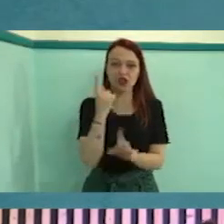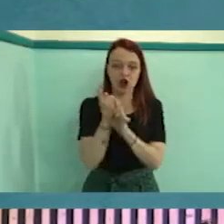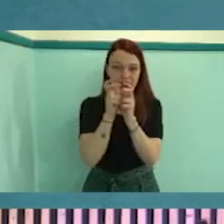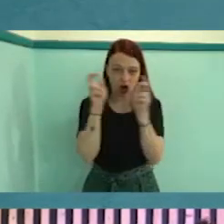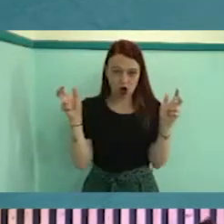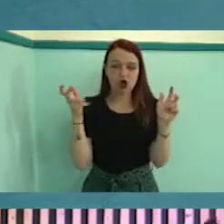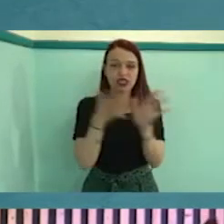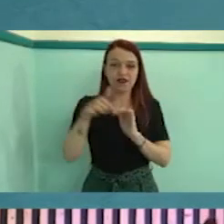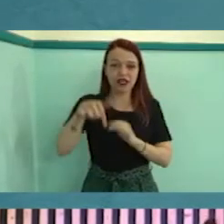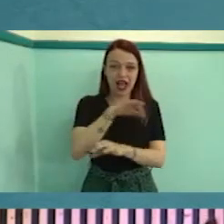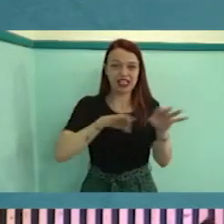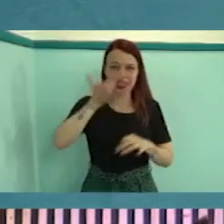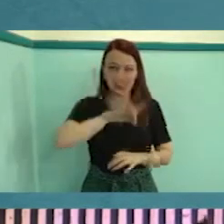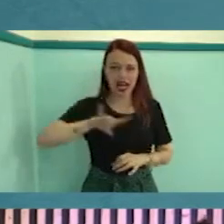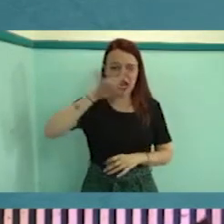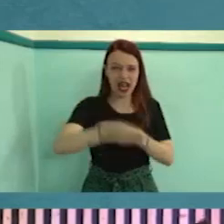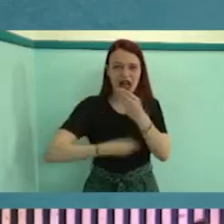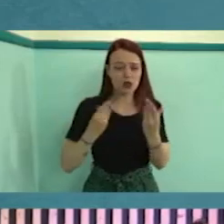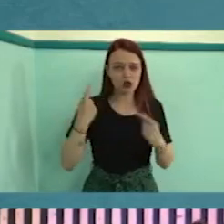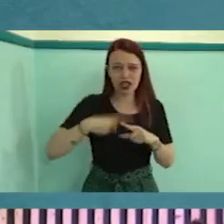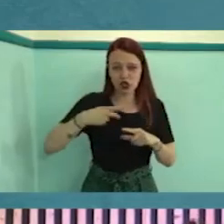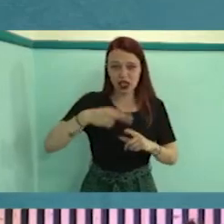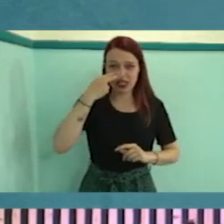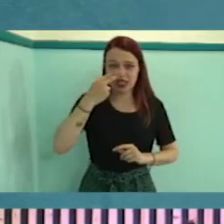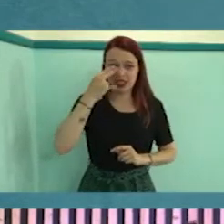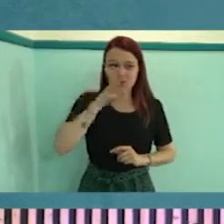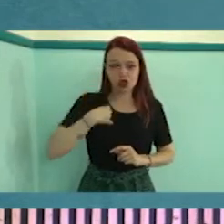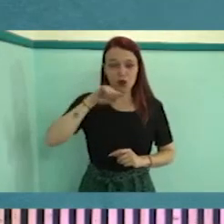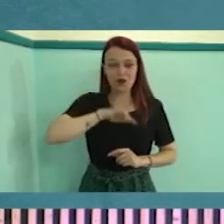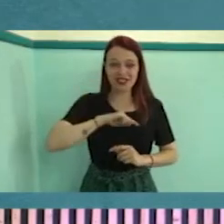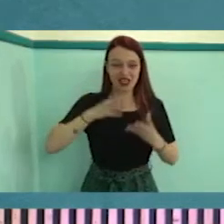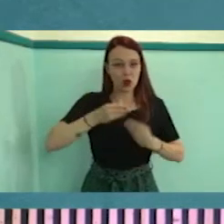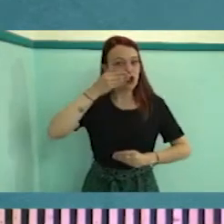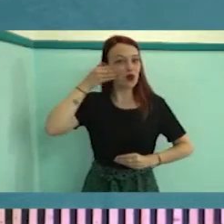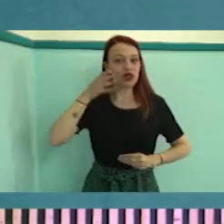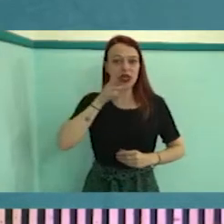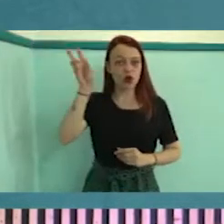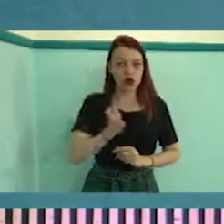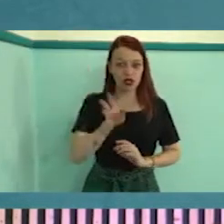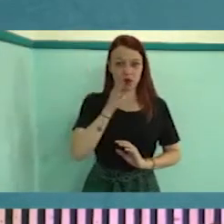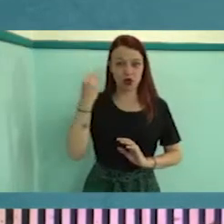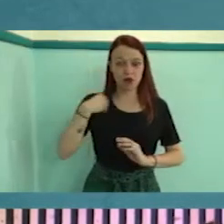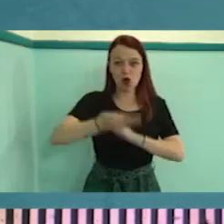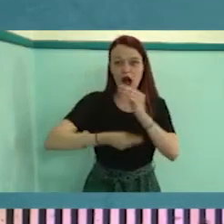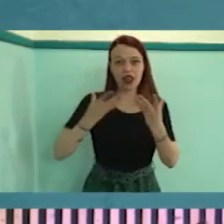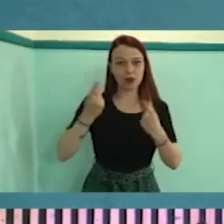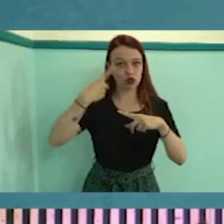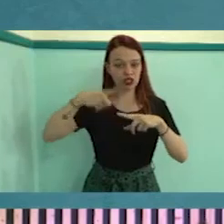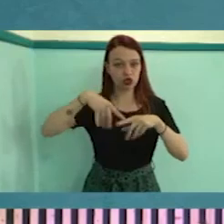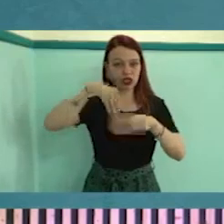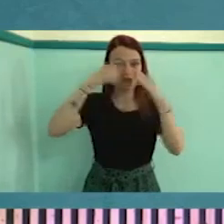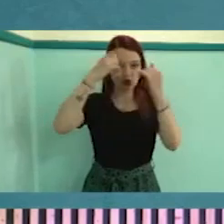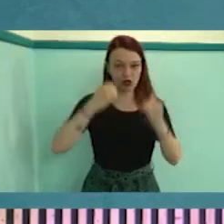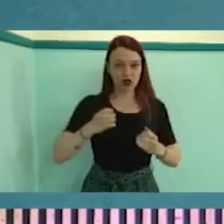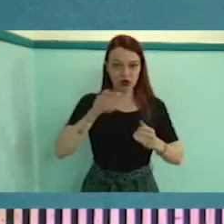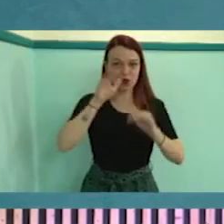verdad que en Canarias estáis haciendo grandes cosas por la Salud Mental y me siento muy honrada de estar aquí porque realmente se están haciendo grandes grandes cosas desde las instituciones que